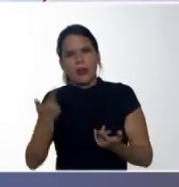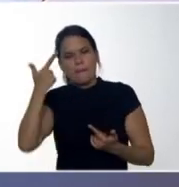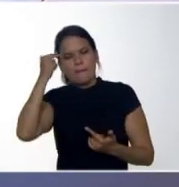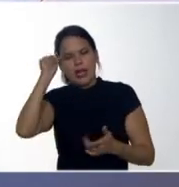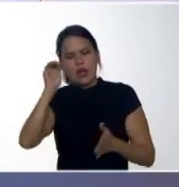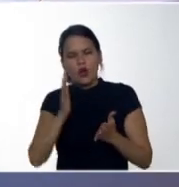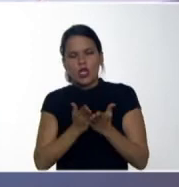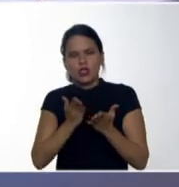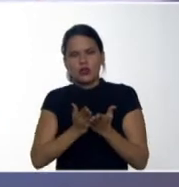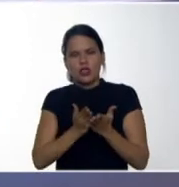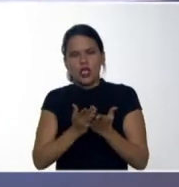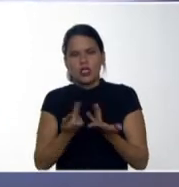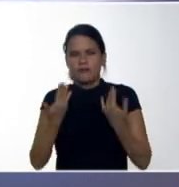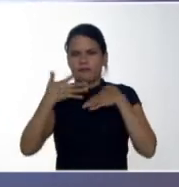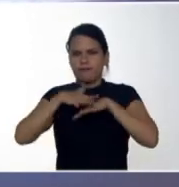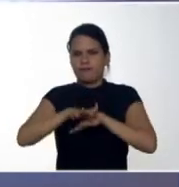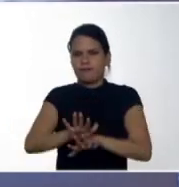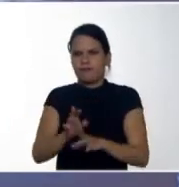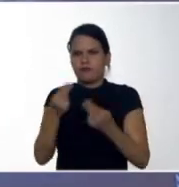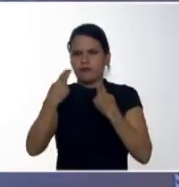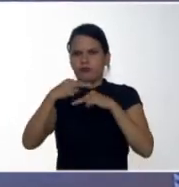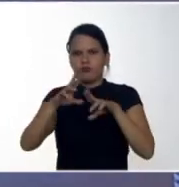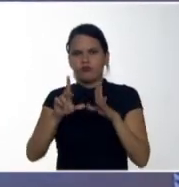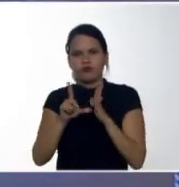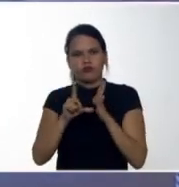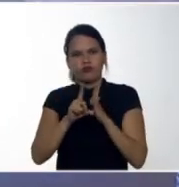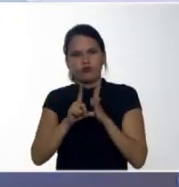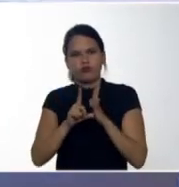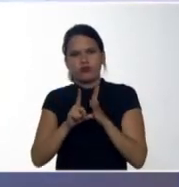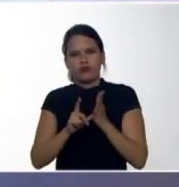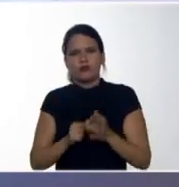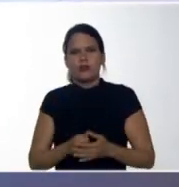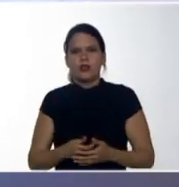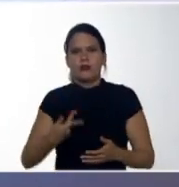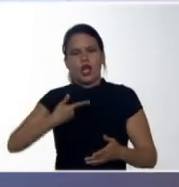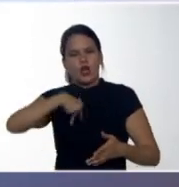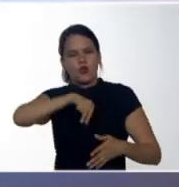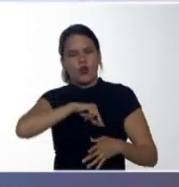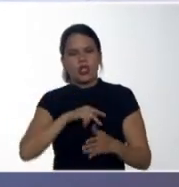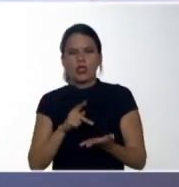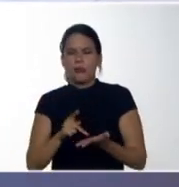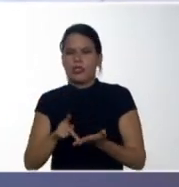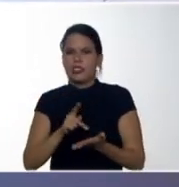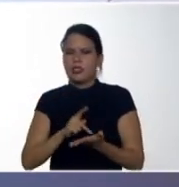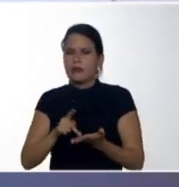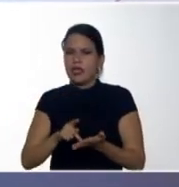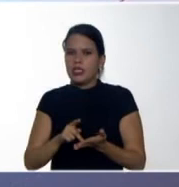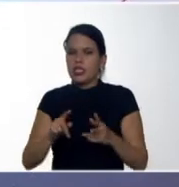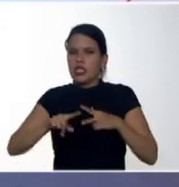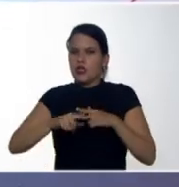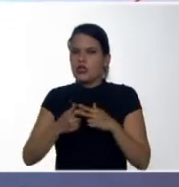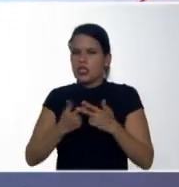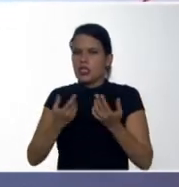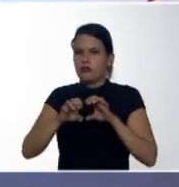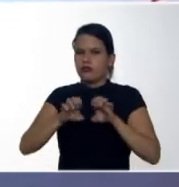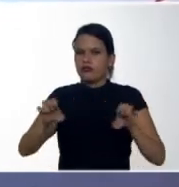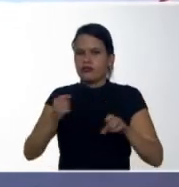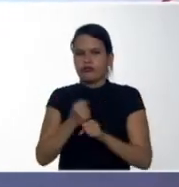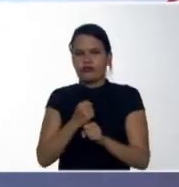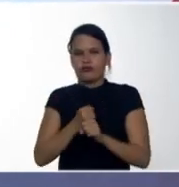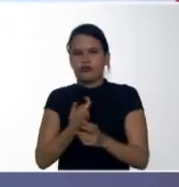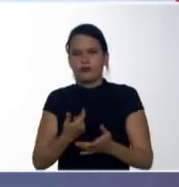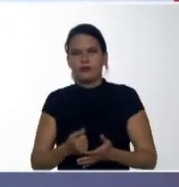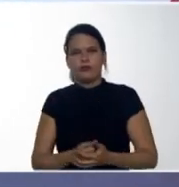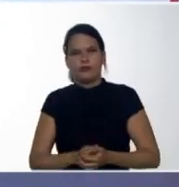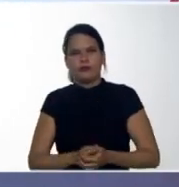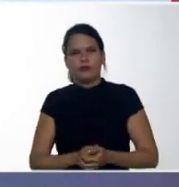los estudiantes integrados en el nivel de media y para nuestros participantes de los talleres de educación laboral. Mi nombre es